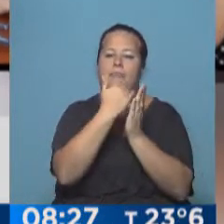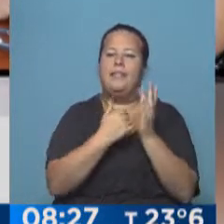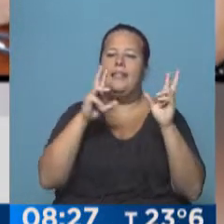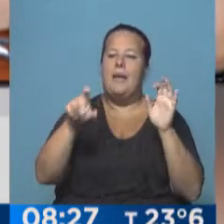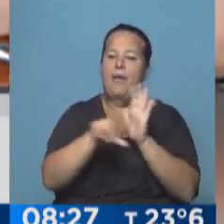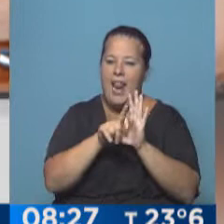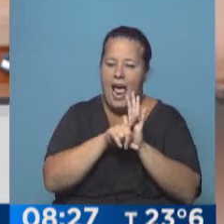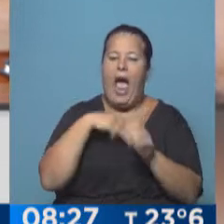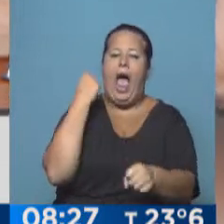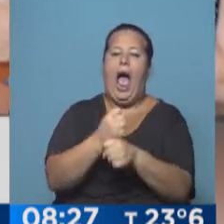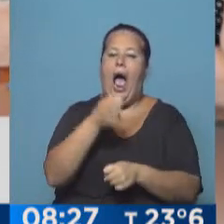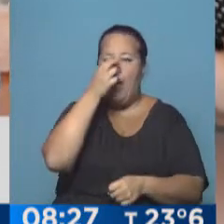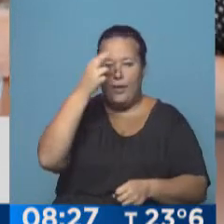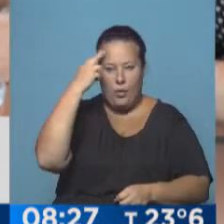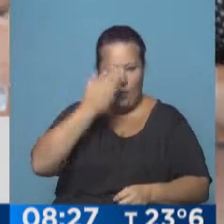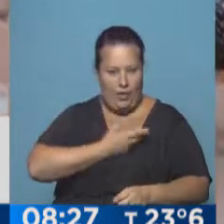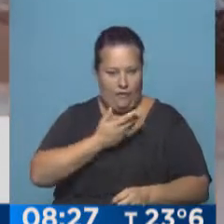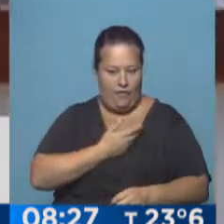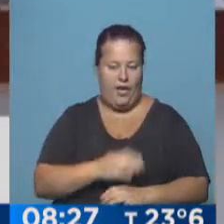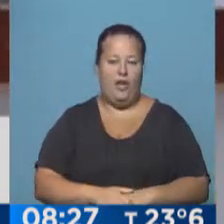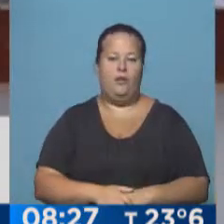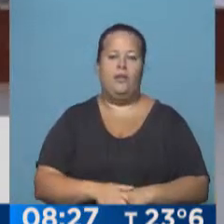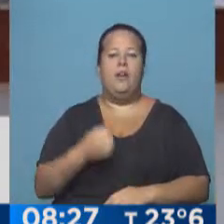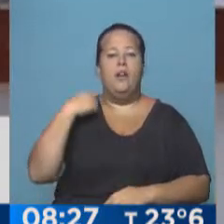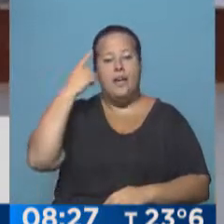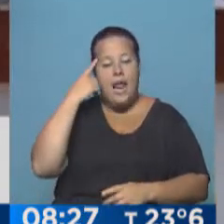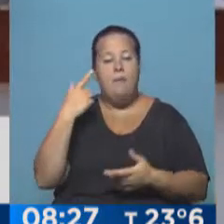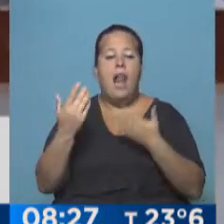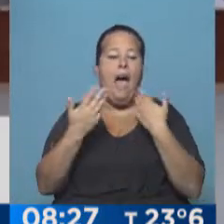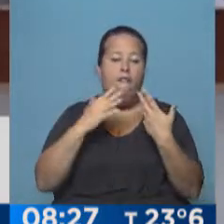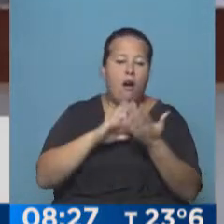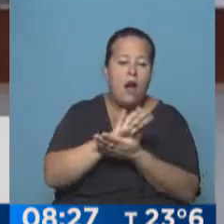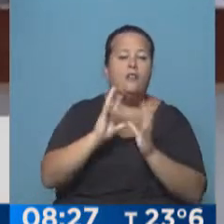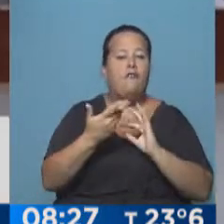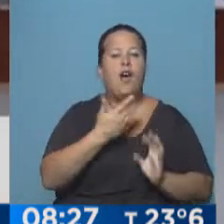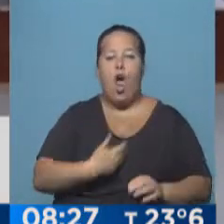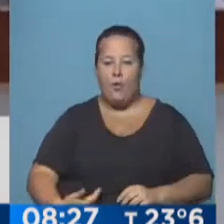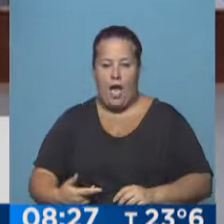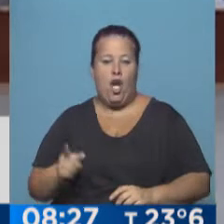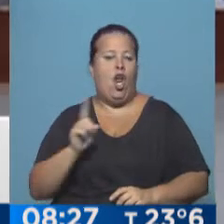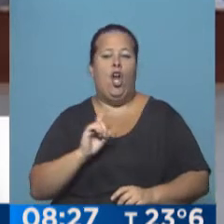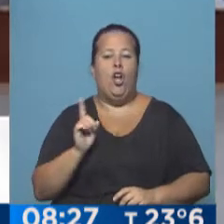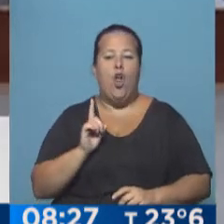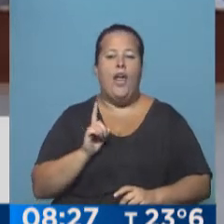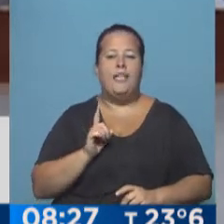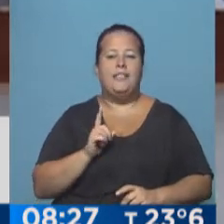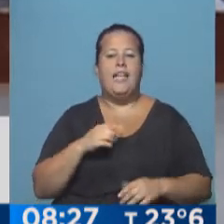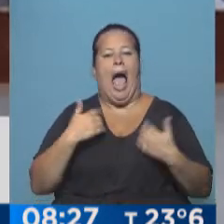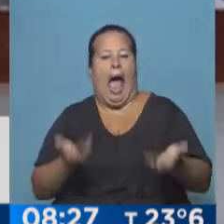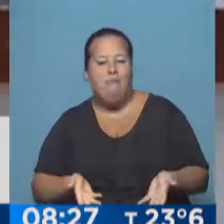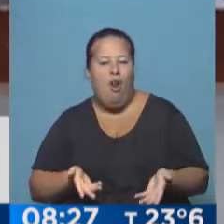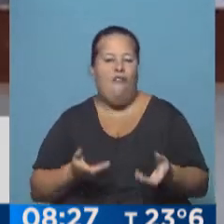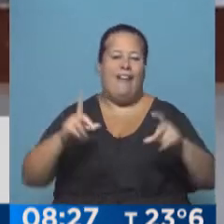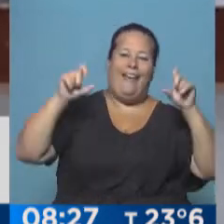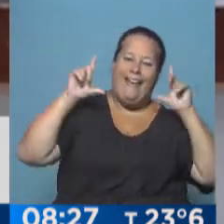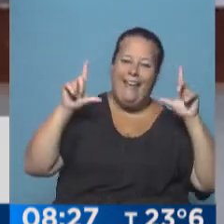legislativa hasta el 29 de este mes. Creemos que el diálogo es una forma de gobernar, no es una oportunidad para una